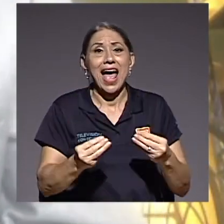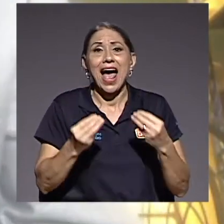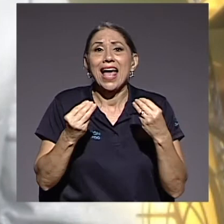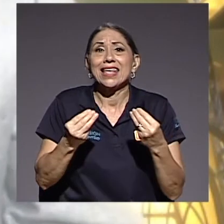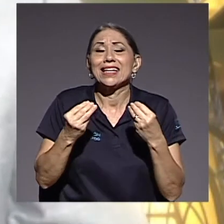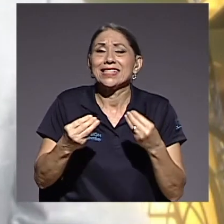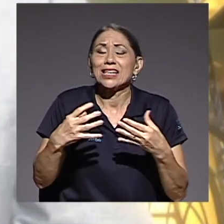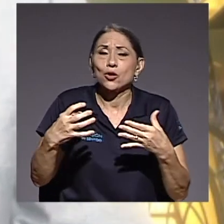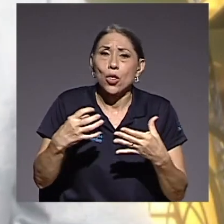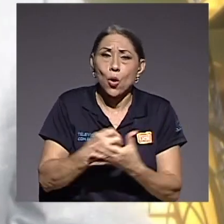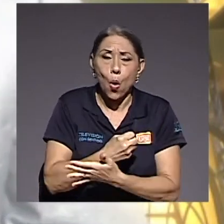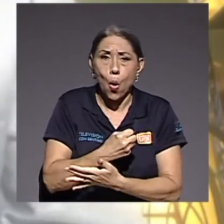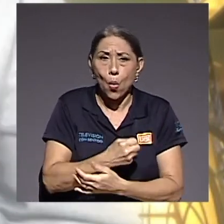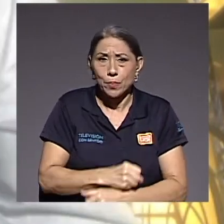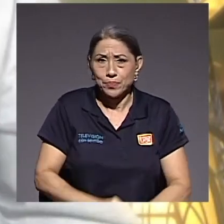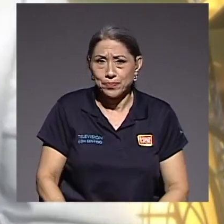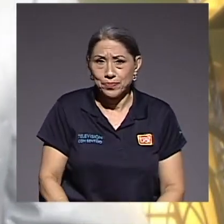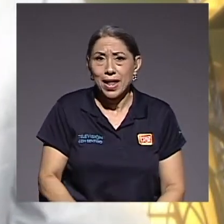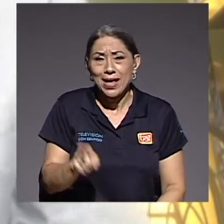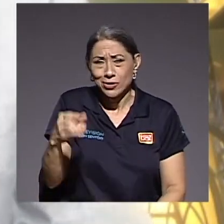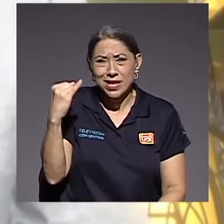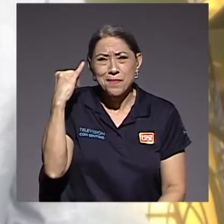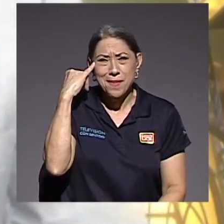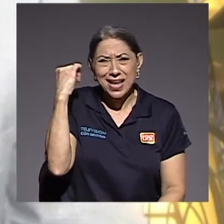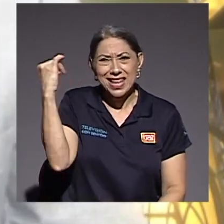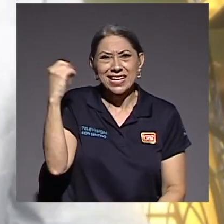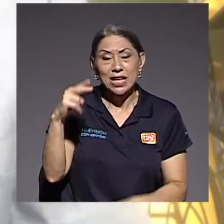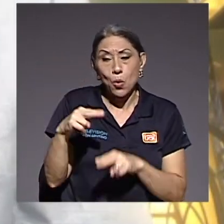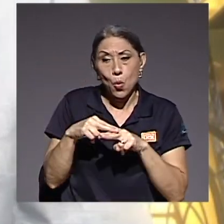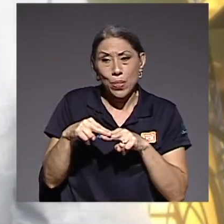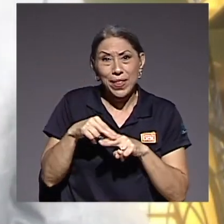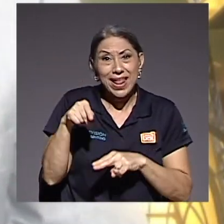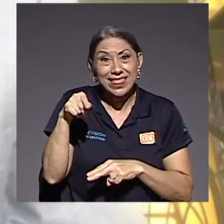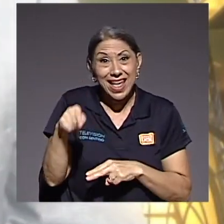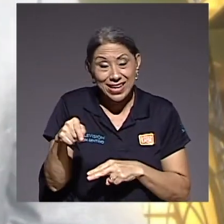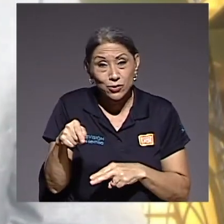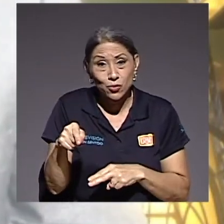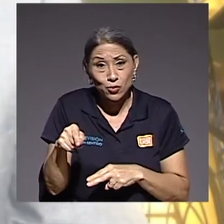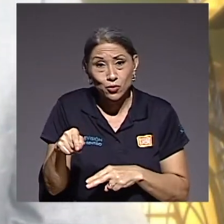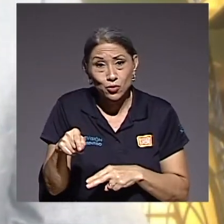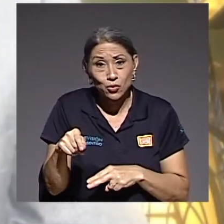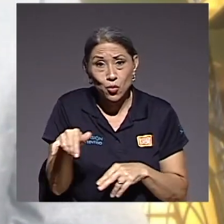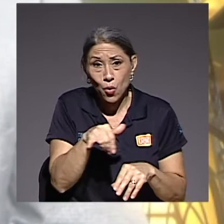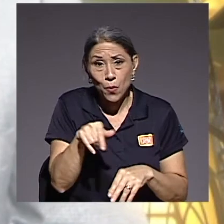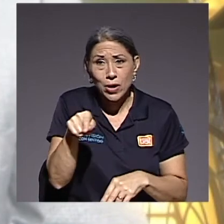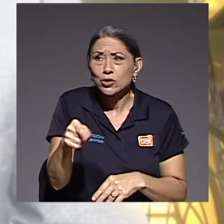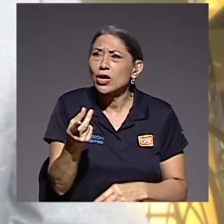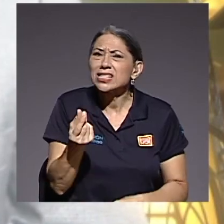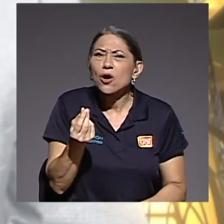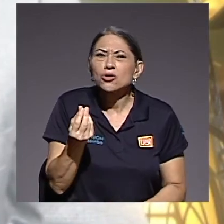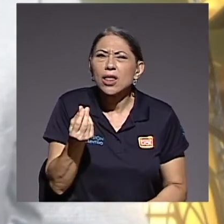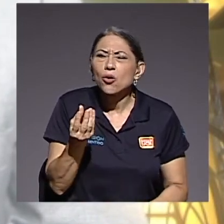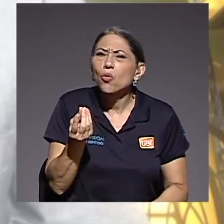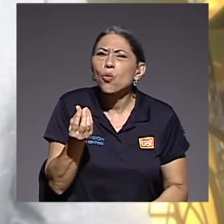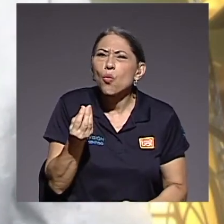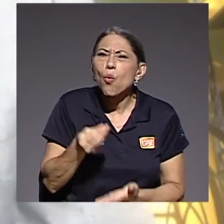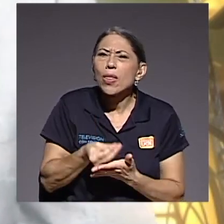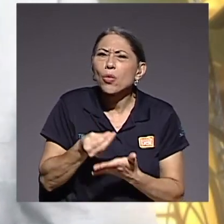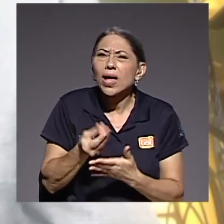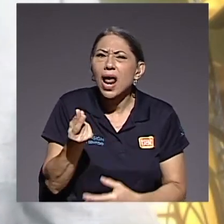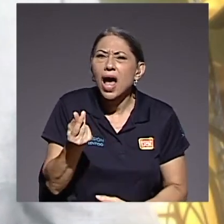Imagínense un tren de estos que está costando, ¿cuánto era?